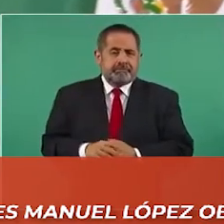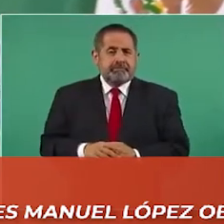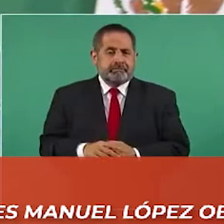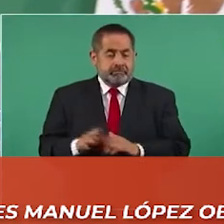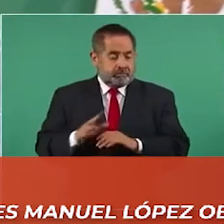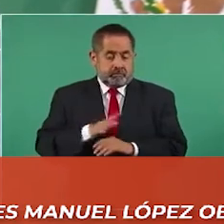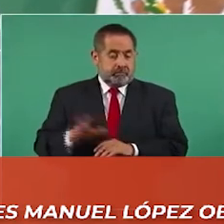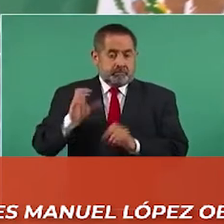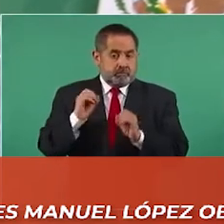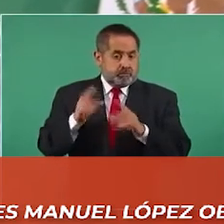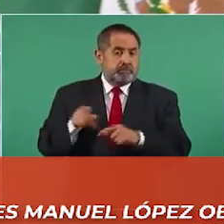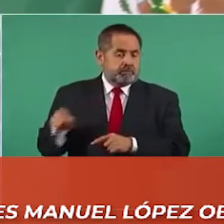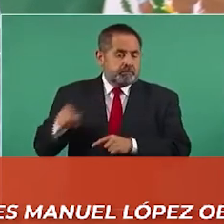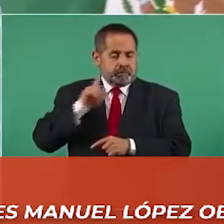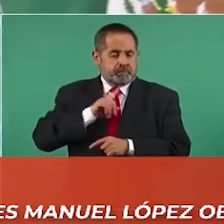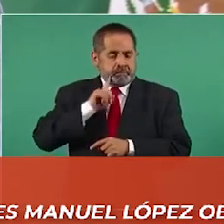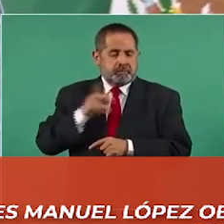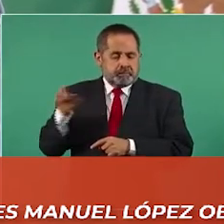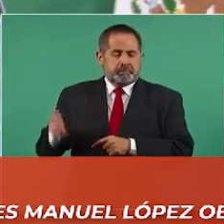única.